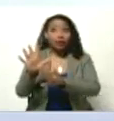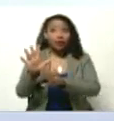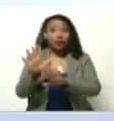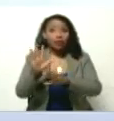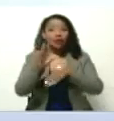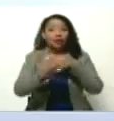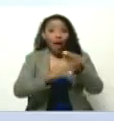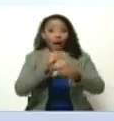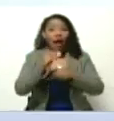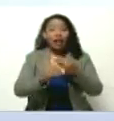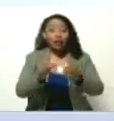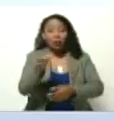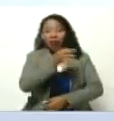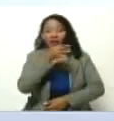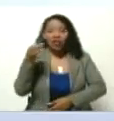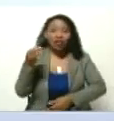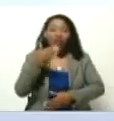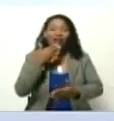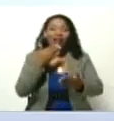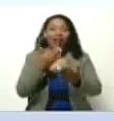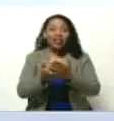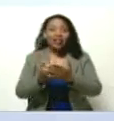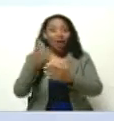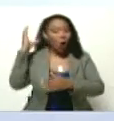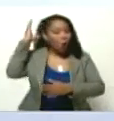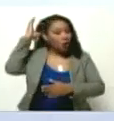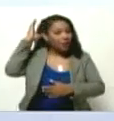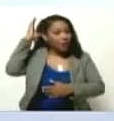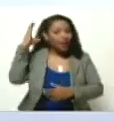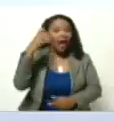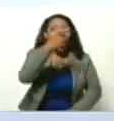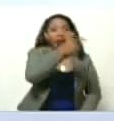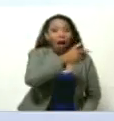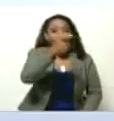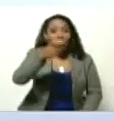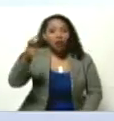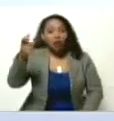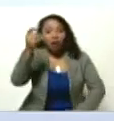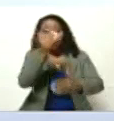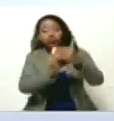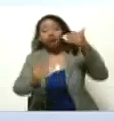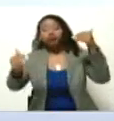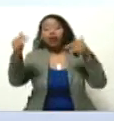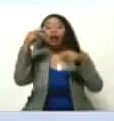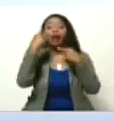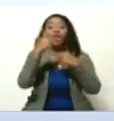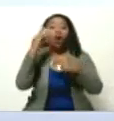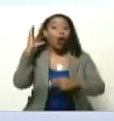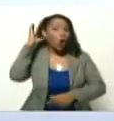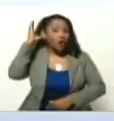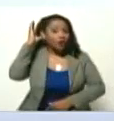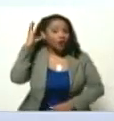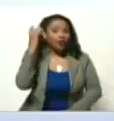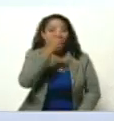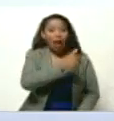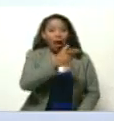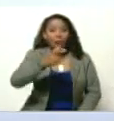se hizo y ha sido un éxito gracias a la conciencia de nuestra gente, al elevado nivel de conciencia de nuestra